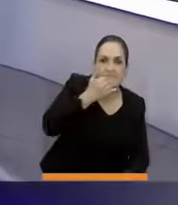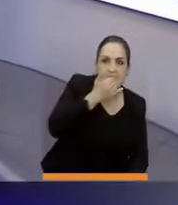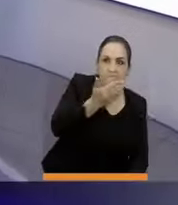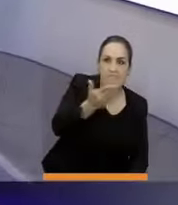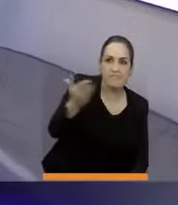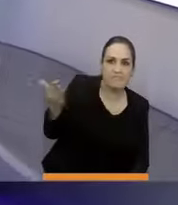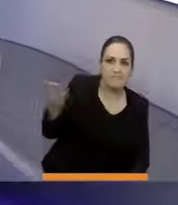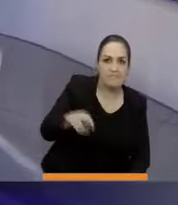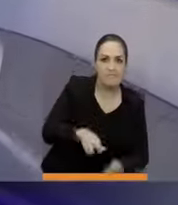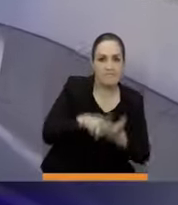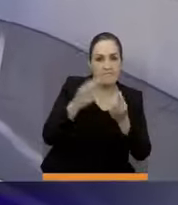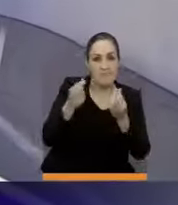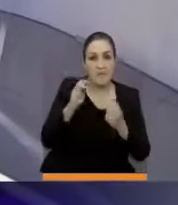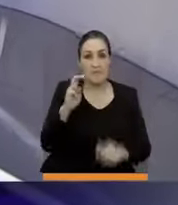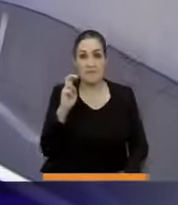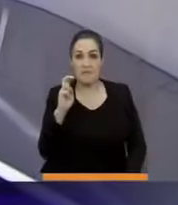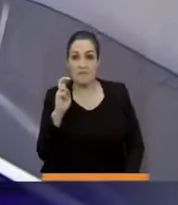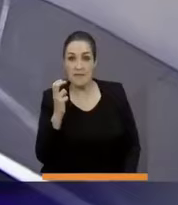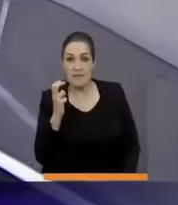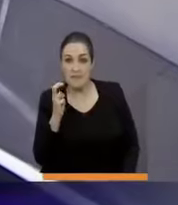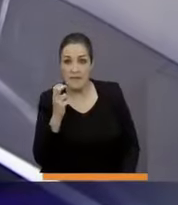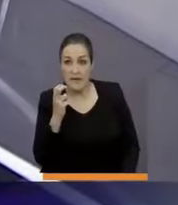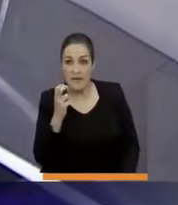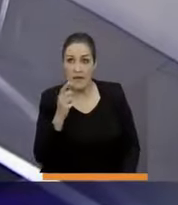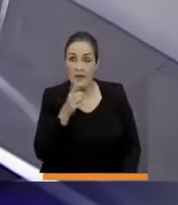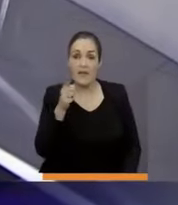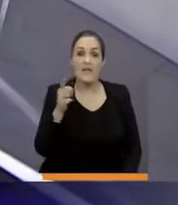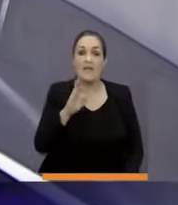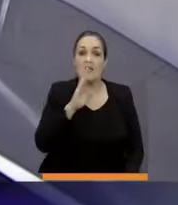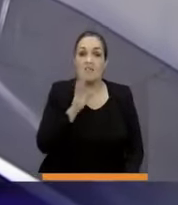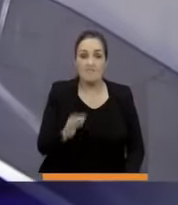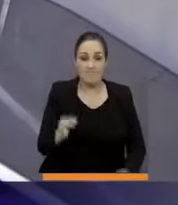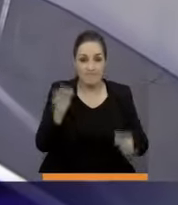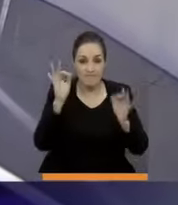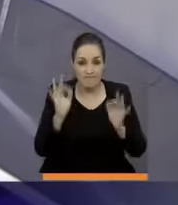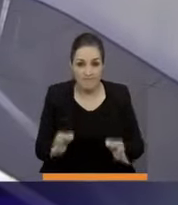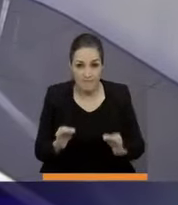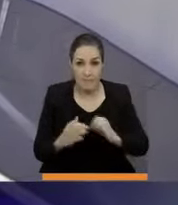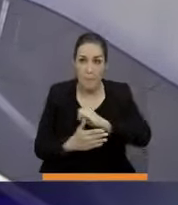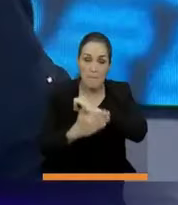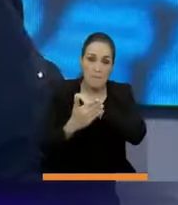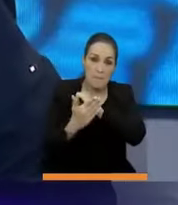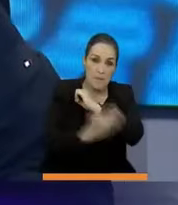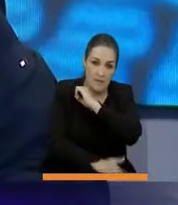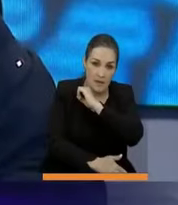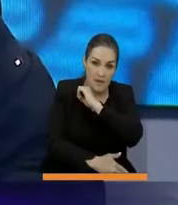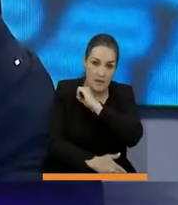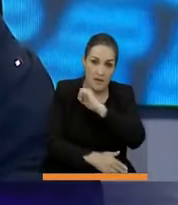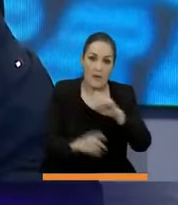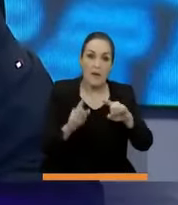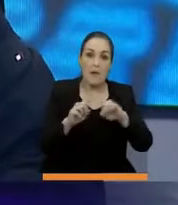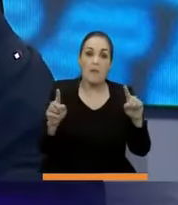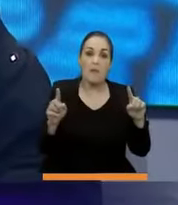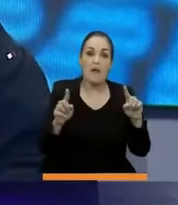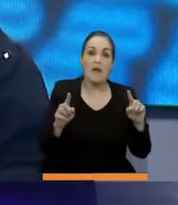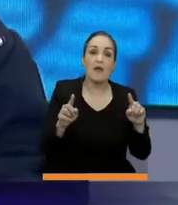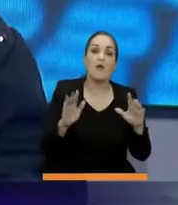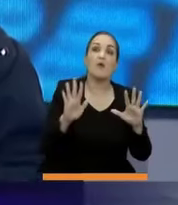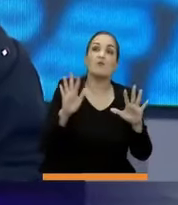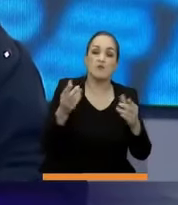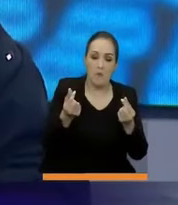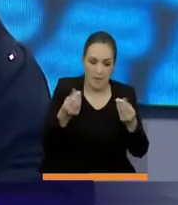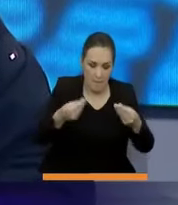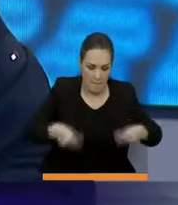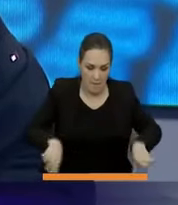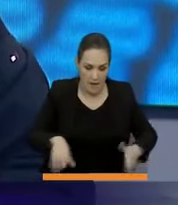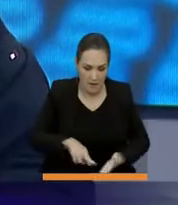tú veas que los fiscales determinen responsabilidades penales, pero no haya responsabilidades por la pérdida de